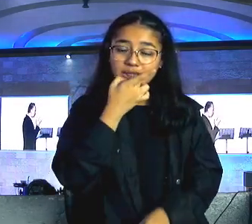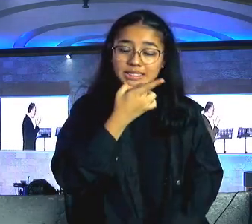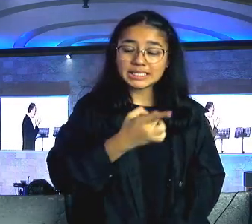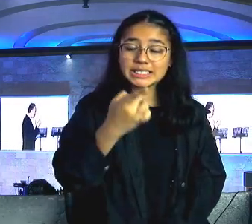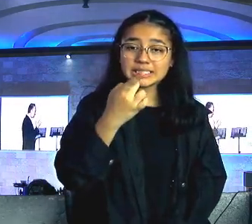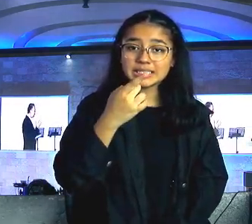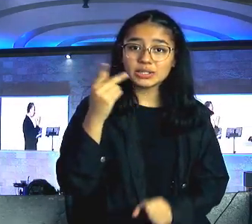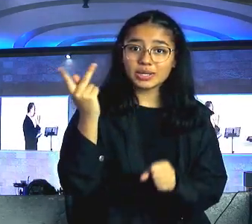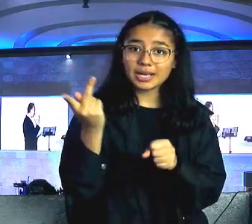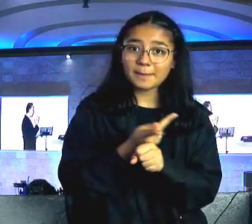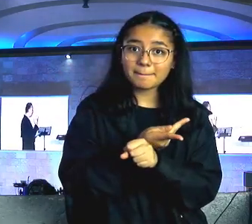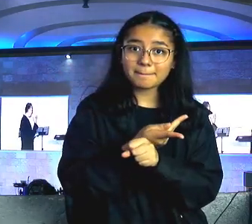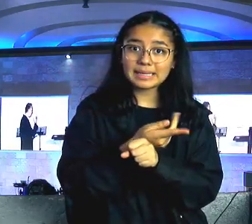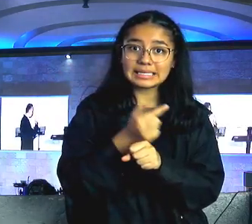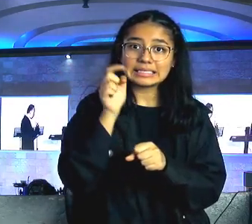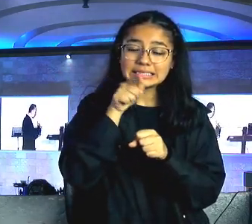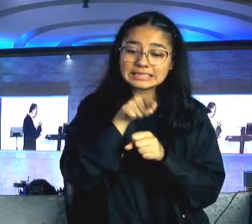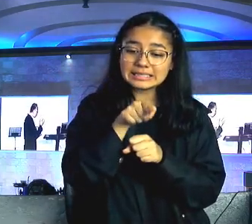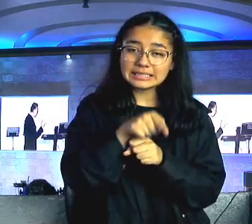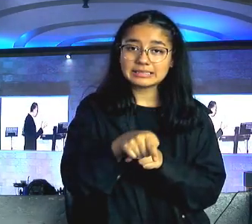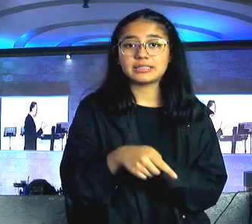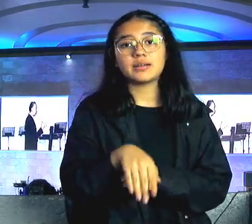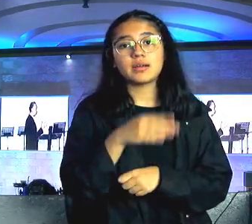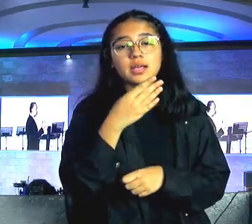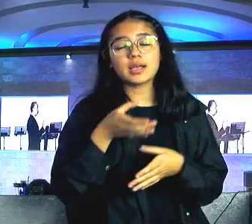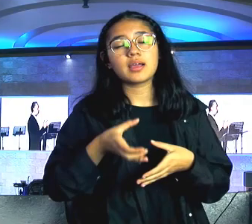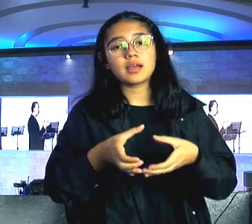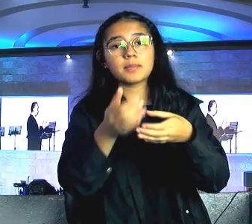va a pasar si vamos por el camino bueno o por el malo.